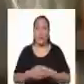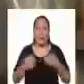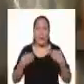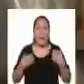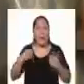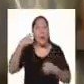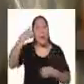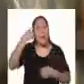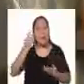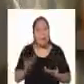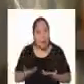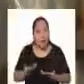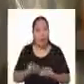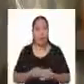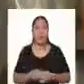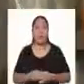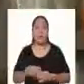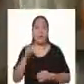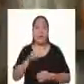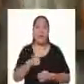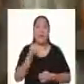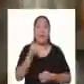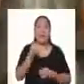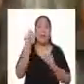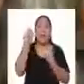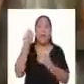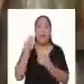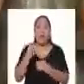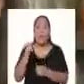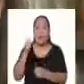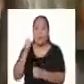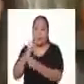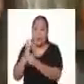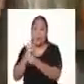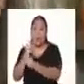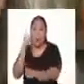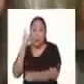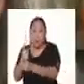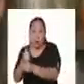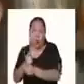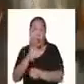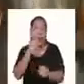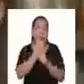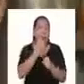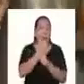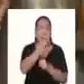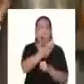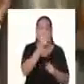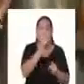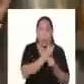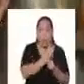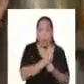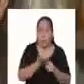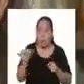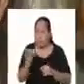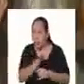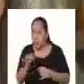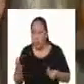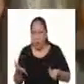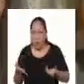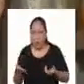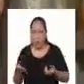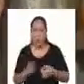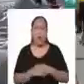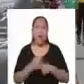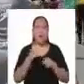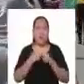Tenemos que pensar que la economía formal y la informal es parte de la misma, ¿no? Tenemos una misma estructura y